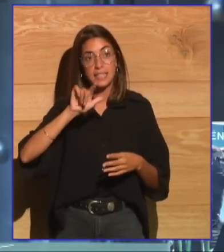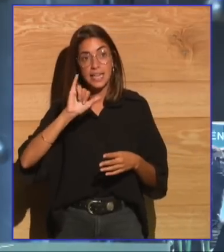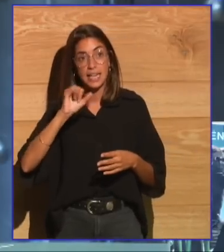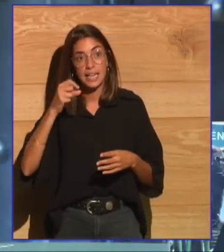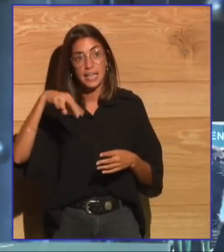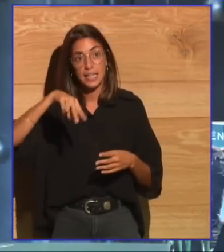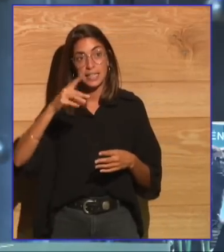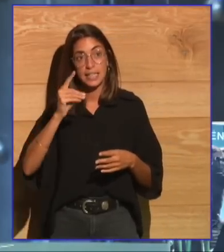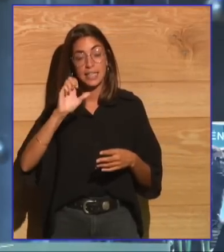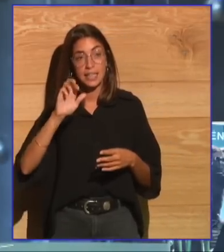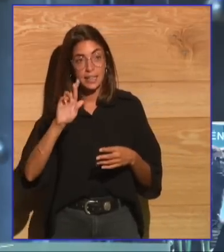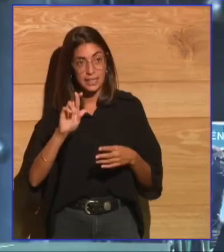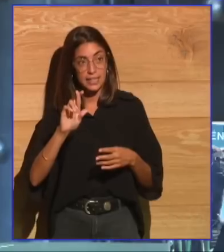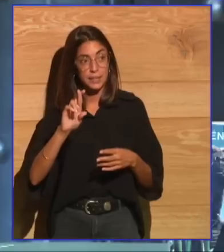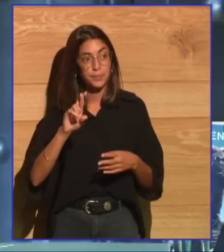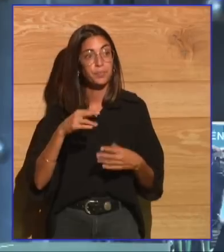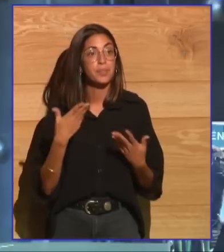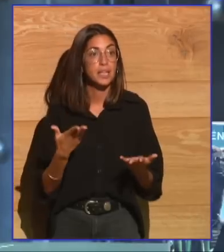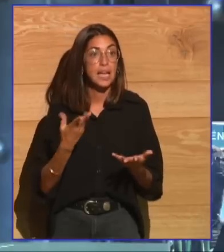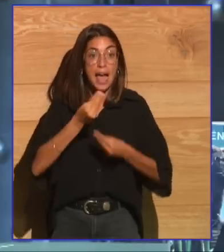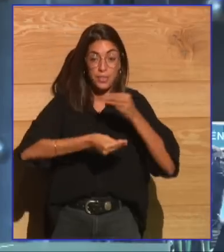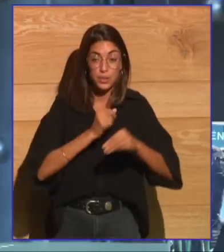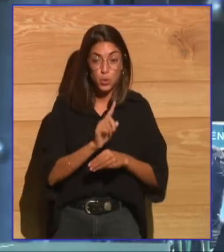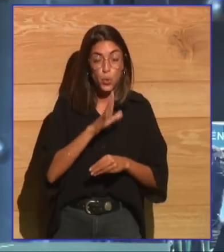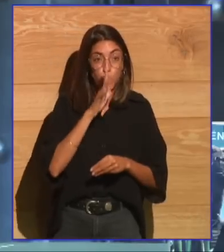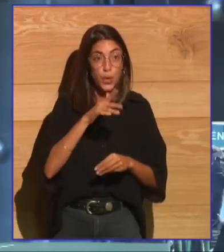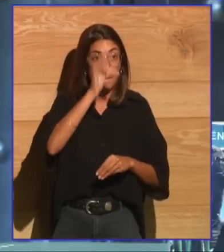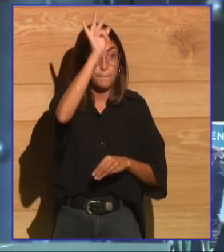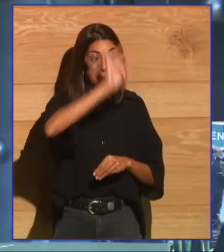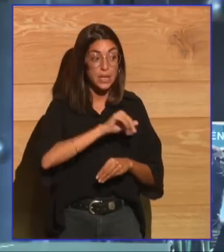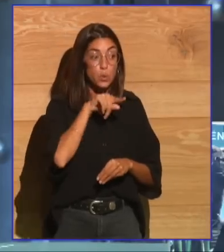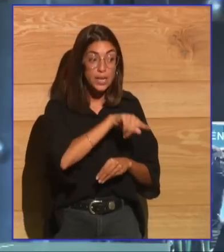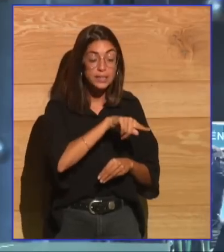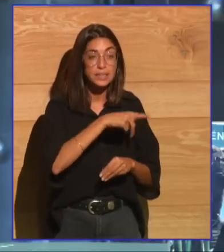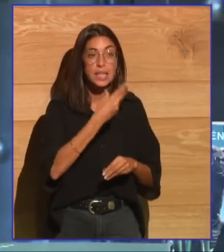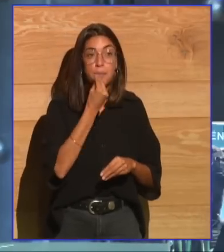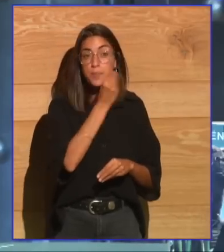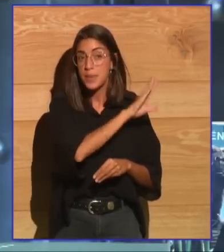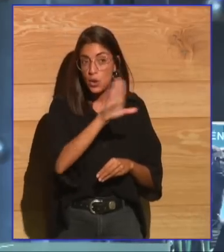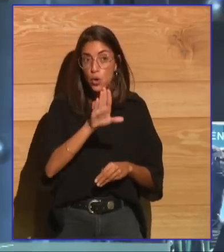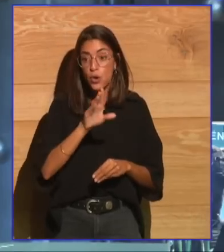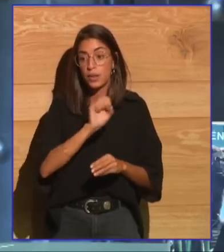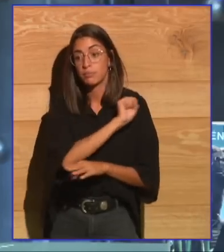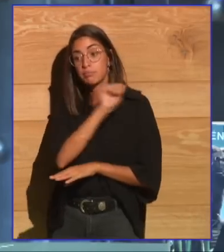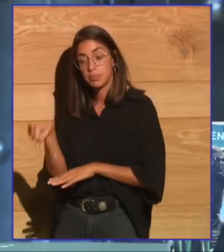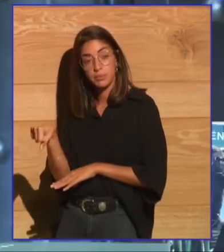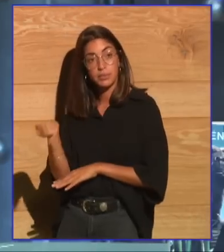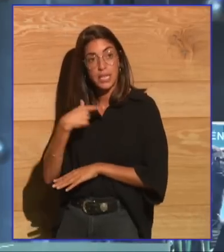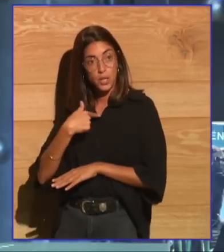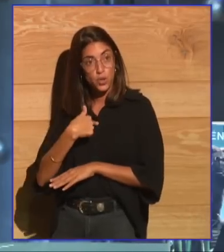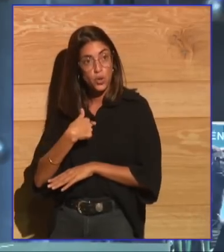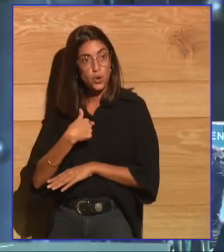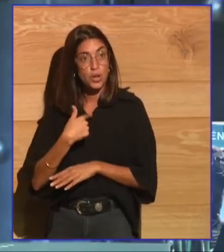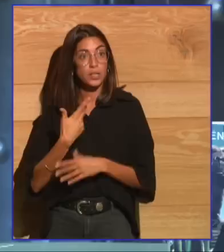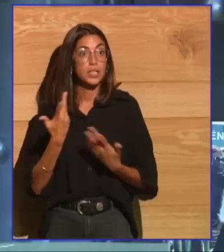pero le dijo esta película es mucho mejor que yo necesita es un mejor músico y curiosamente le dijo spielberg están